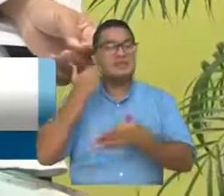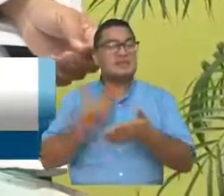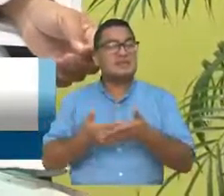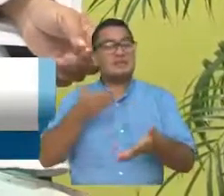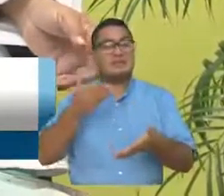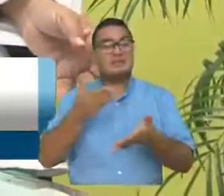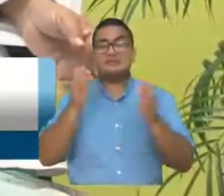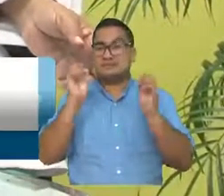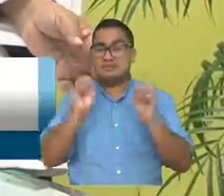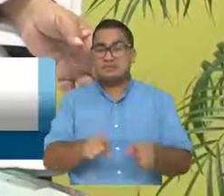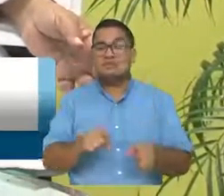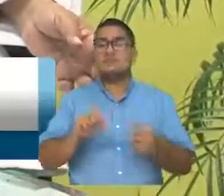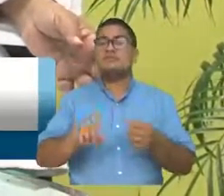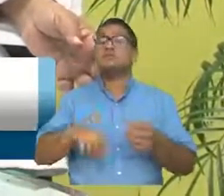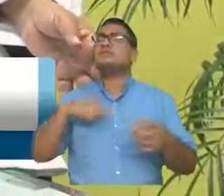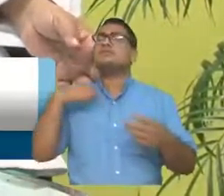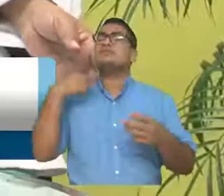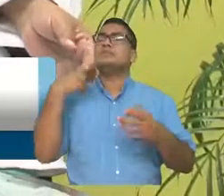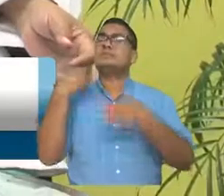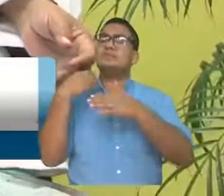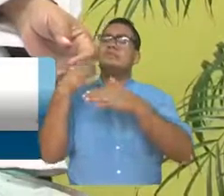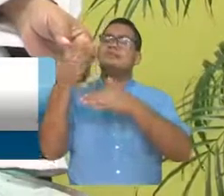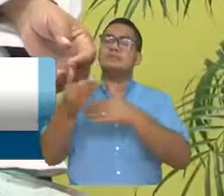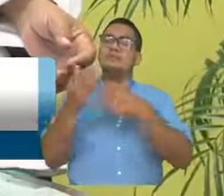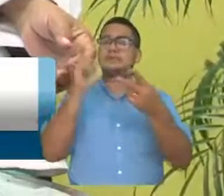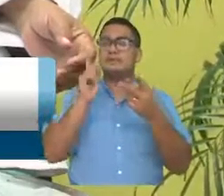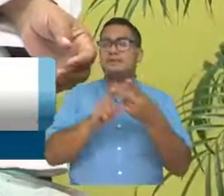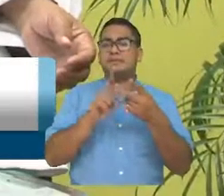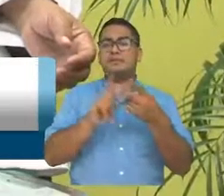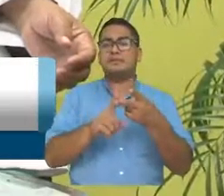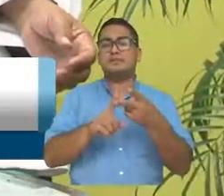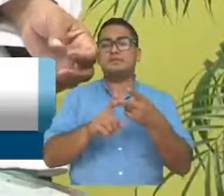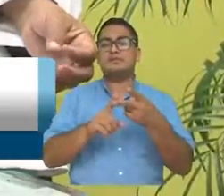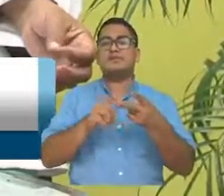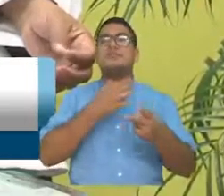centígrados. Y puede ser